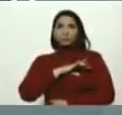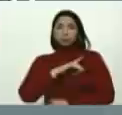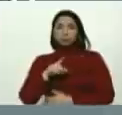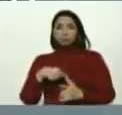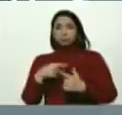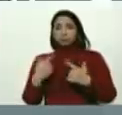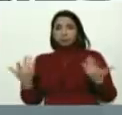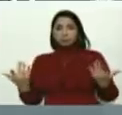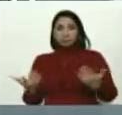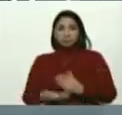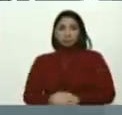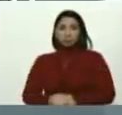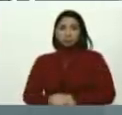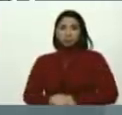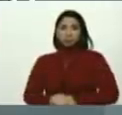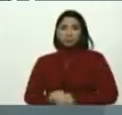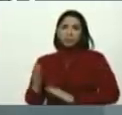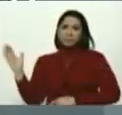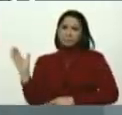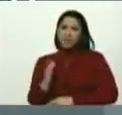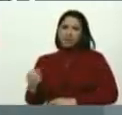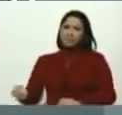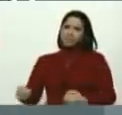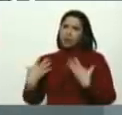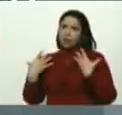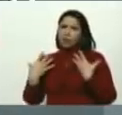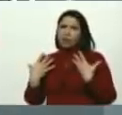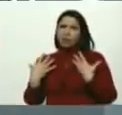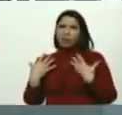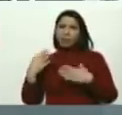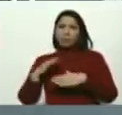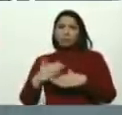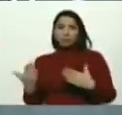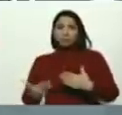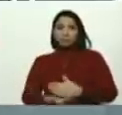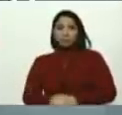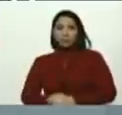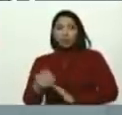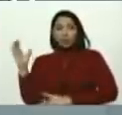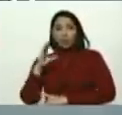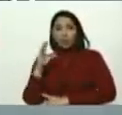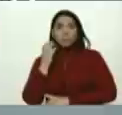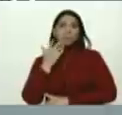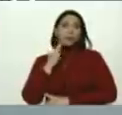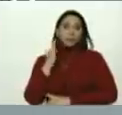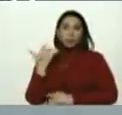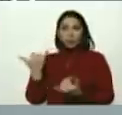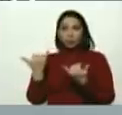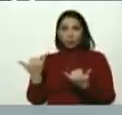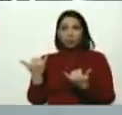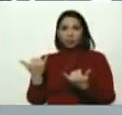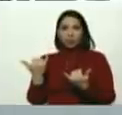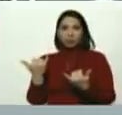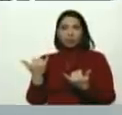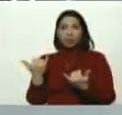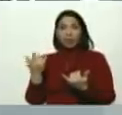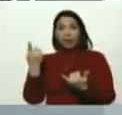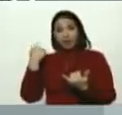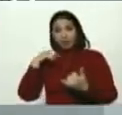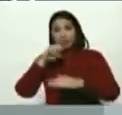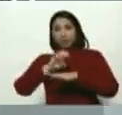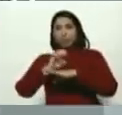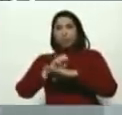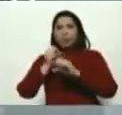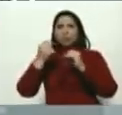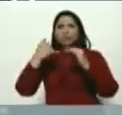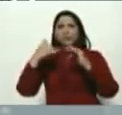Entonces, vienen contagiados porque Colombia, por ejemplo, acaba de pasar a Ecuador ayer en número